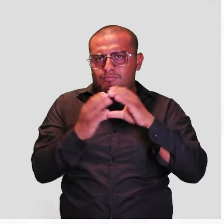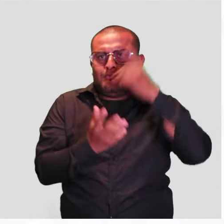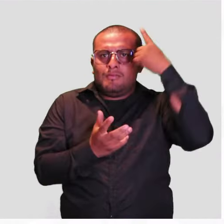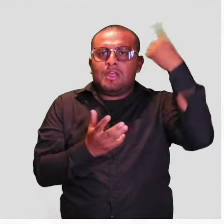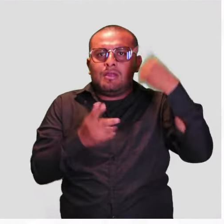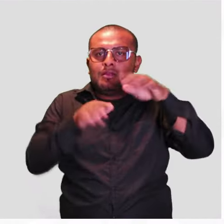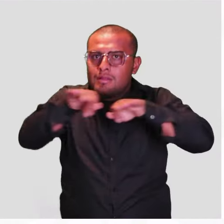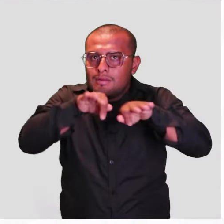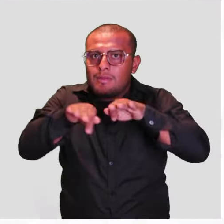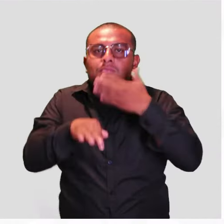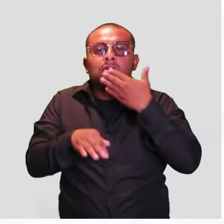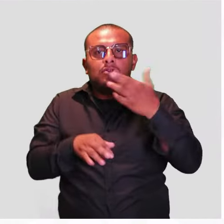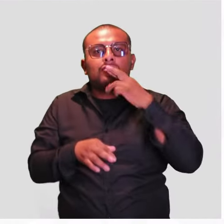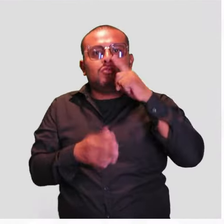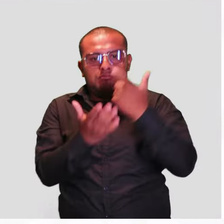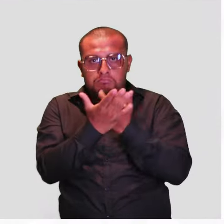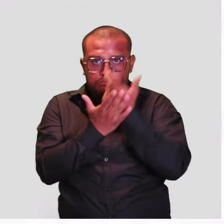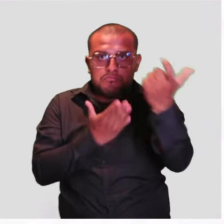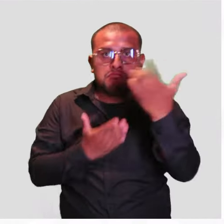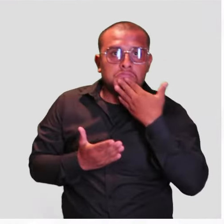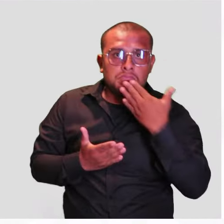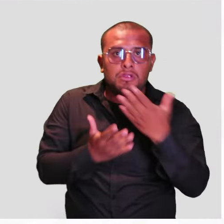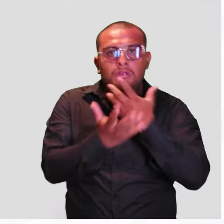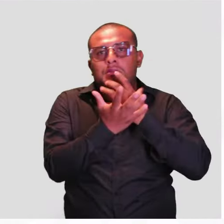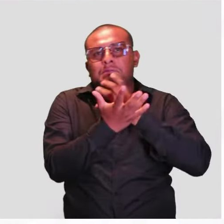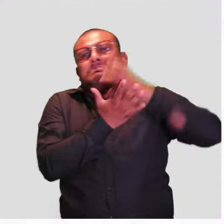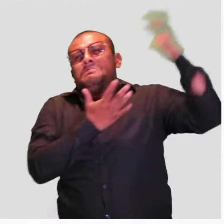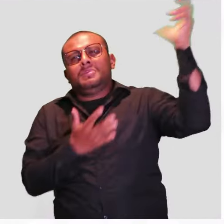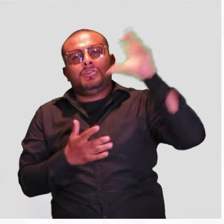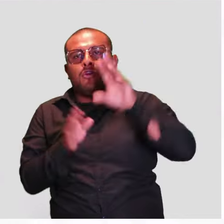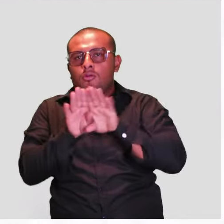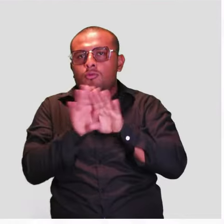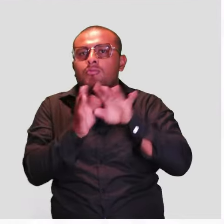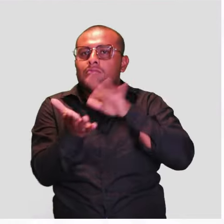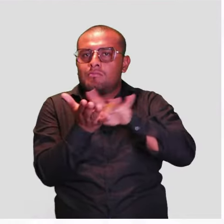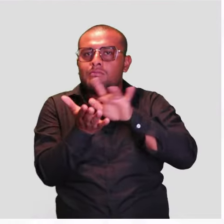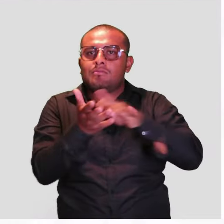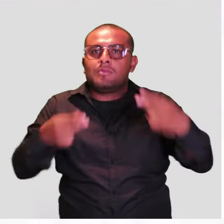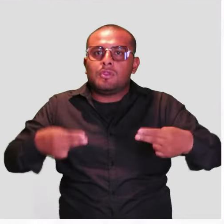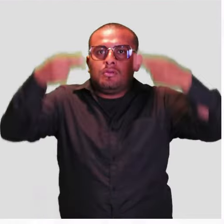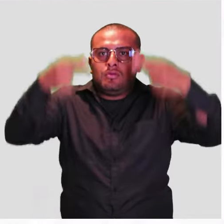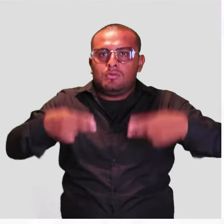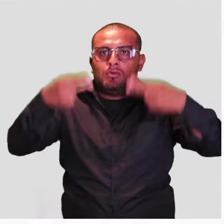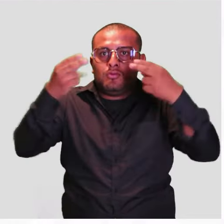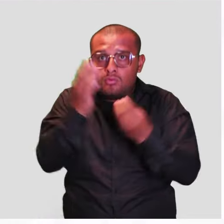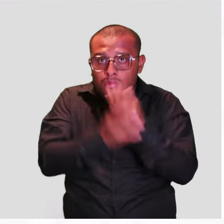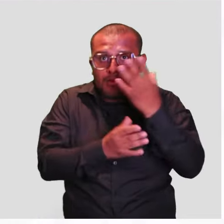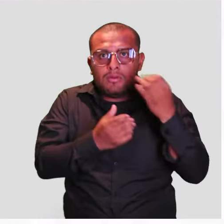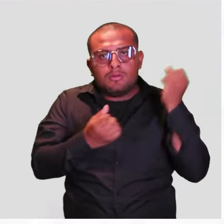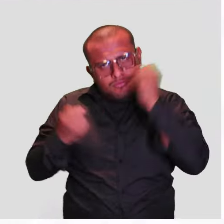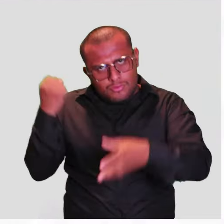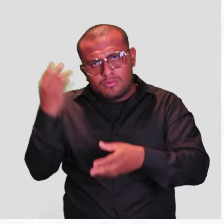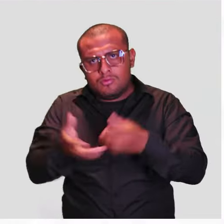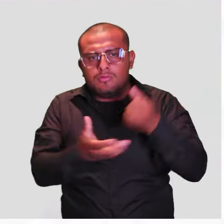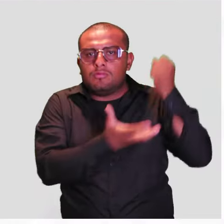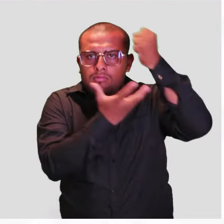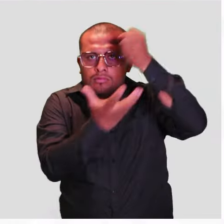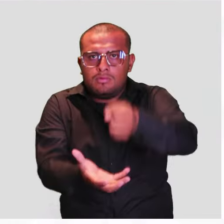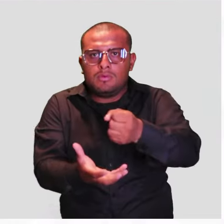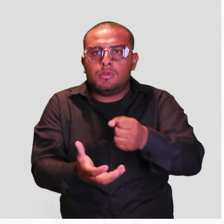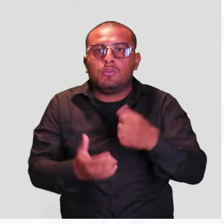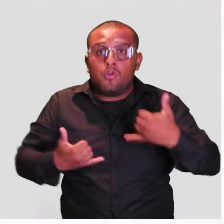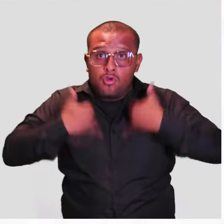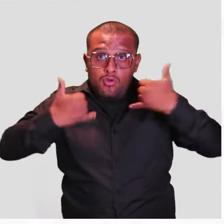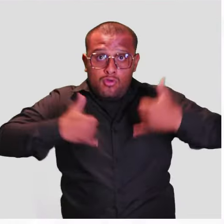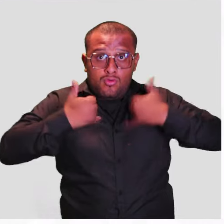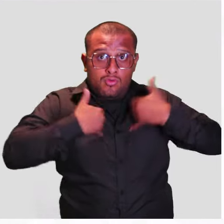mejores salarios y una vida más próspera, gestionando apoyos económicos para el emprendedurismo. En cuanto a los jóvenes, hemos dicho la importancia que ellos